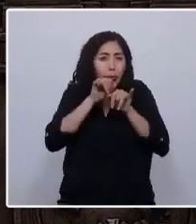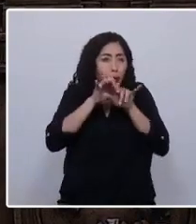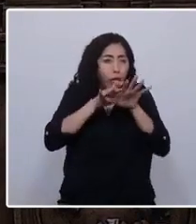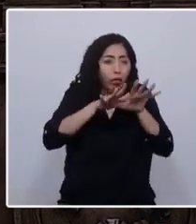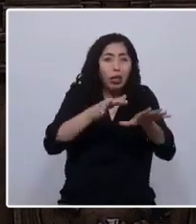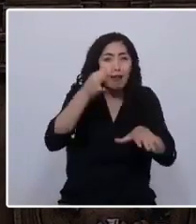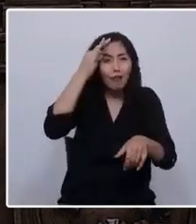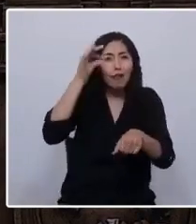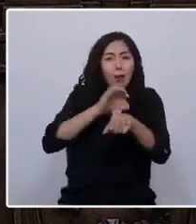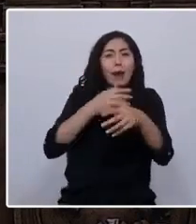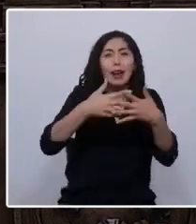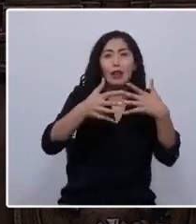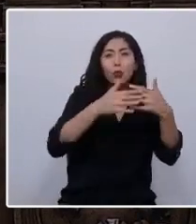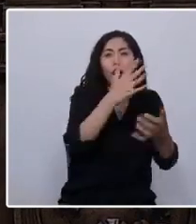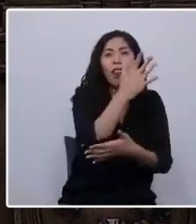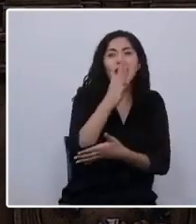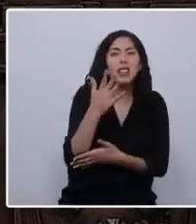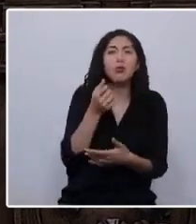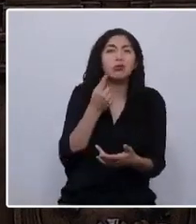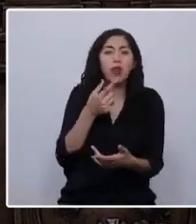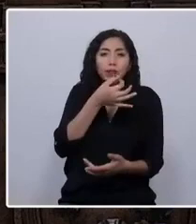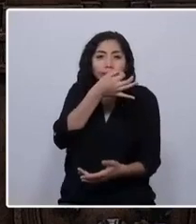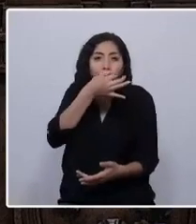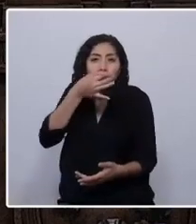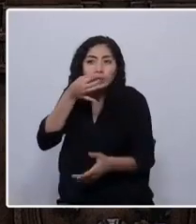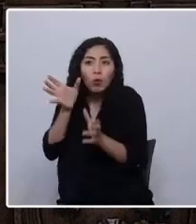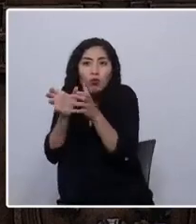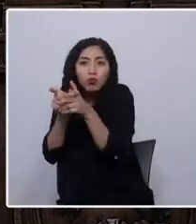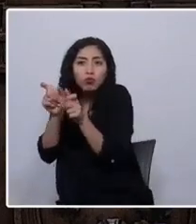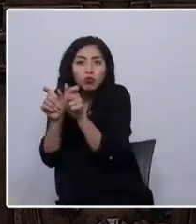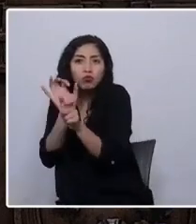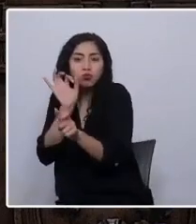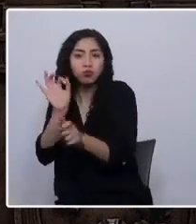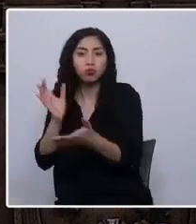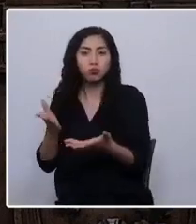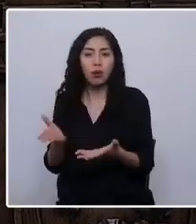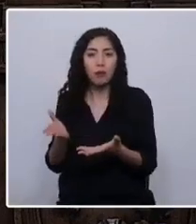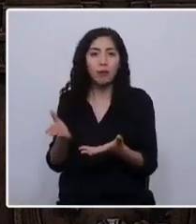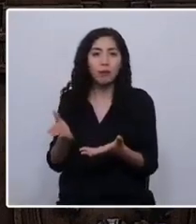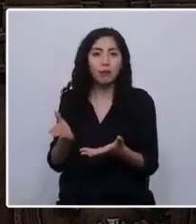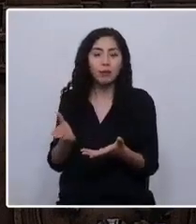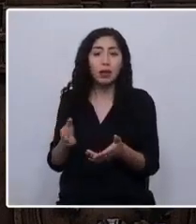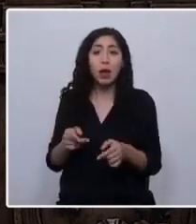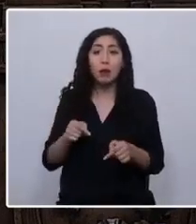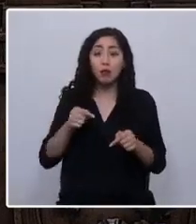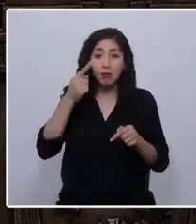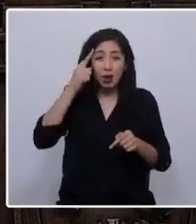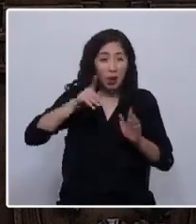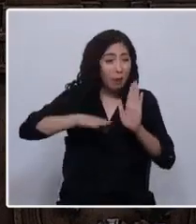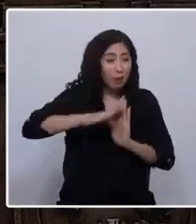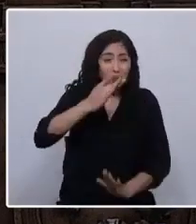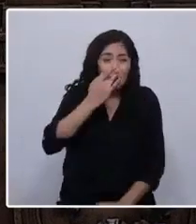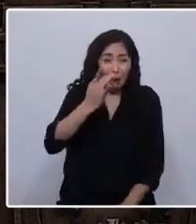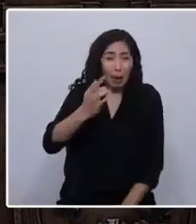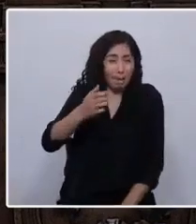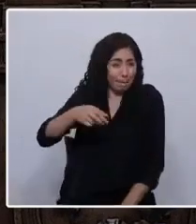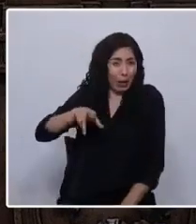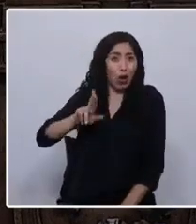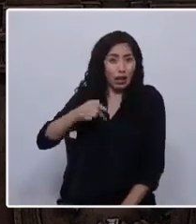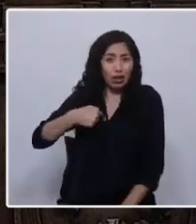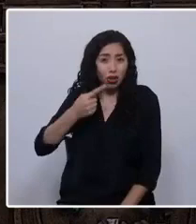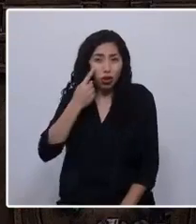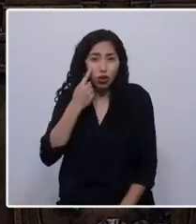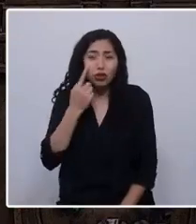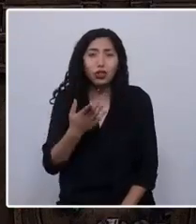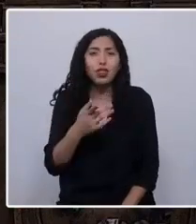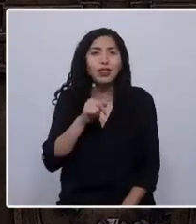pocos, que impiden el comefelén para todos. Pero sin duda, el monstruo más grande que me ha tocado conocer